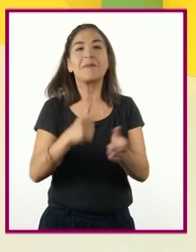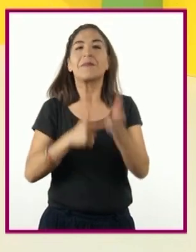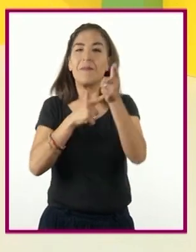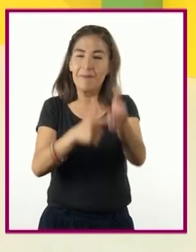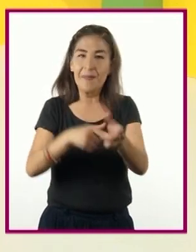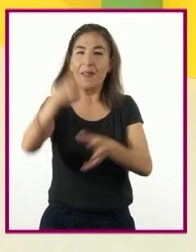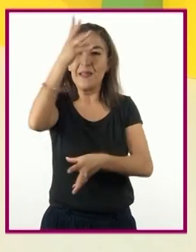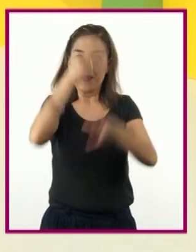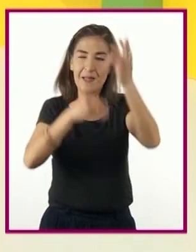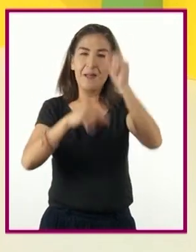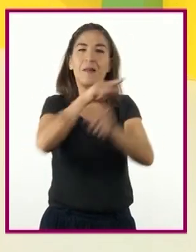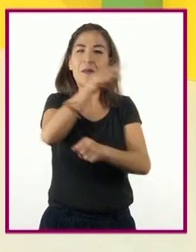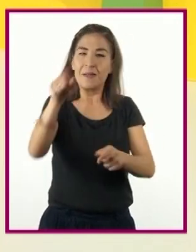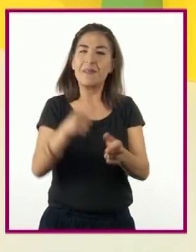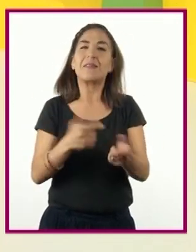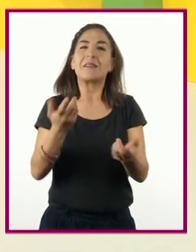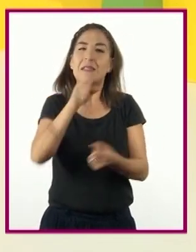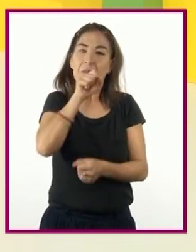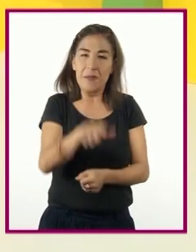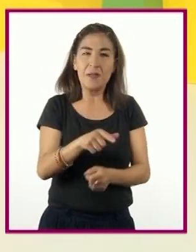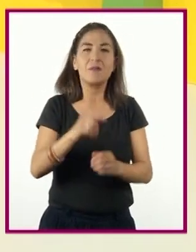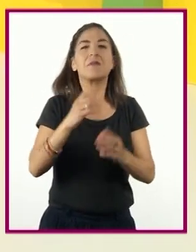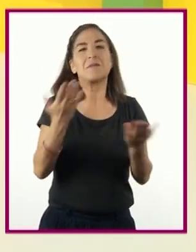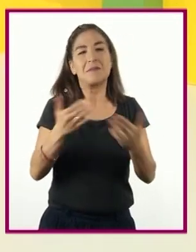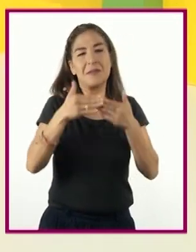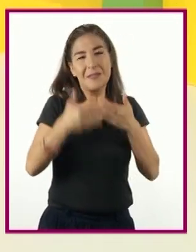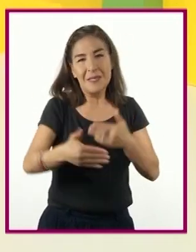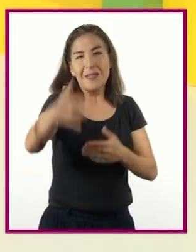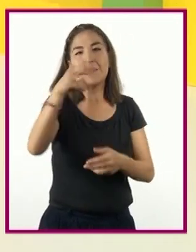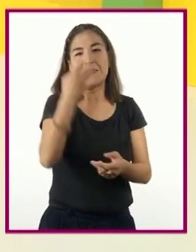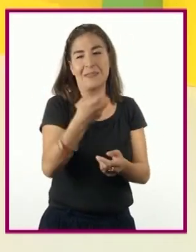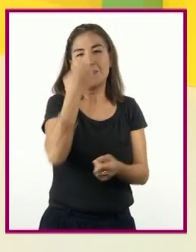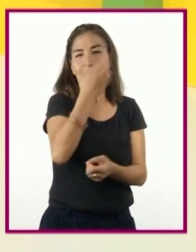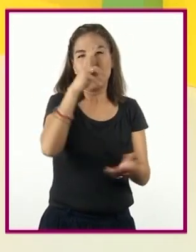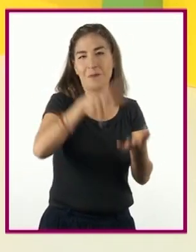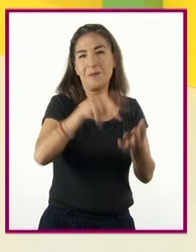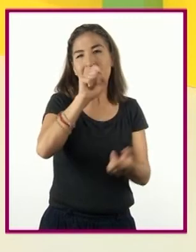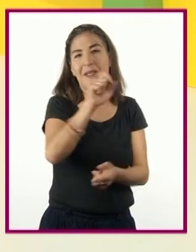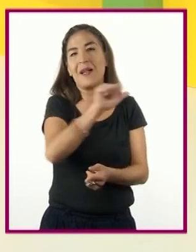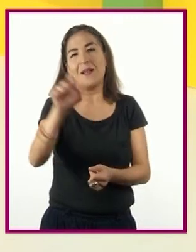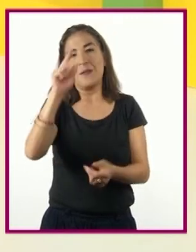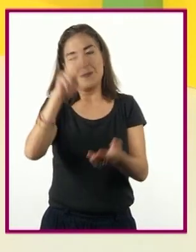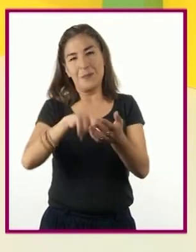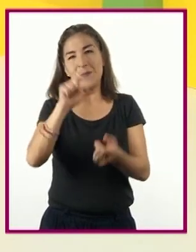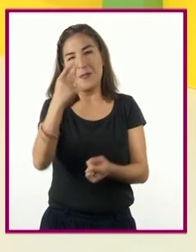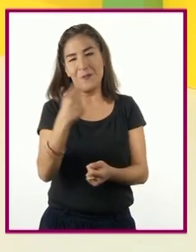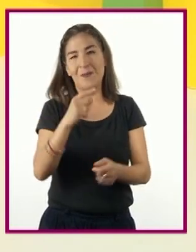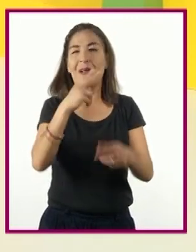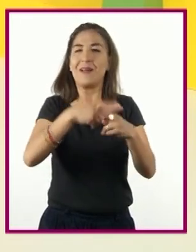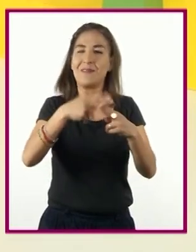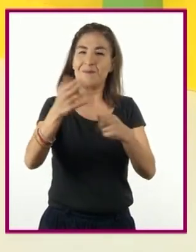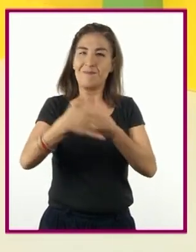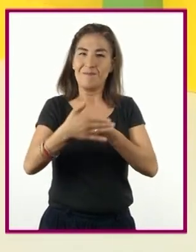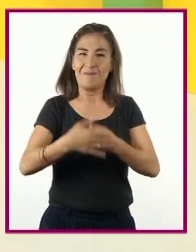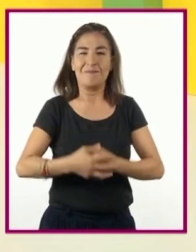continúen aprendiendo y, por supuesto, a que sigamos adelante en este ciclo escolar. ¡Hasta la próxima!